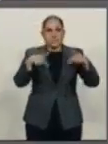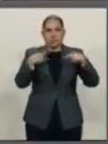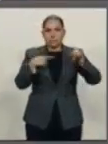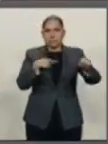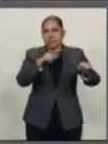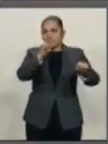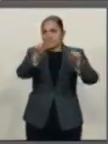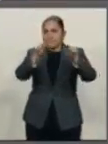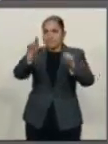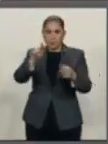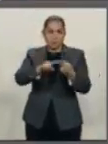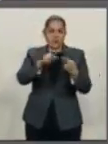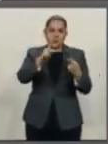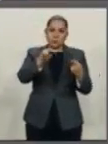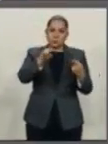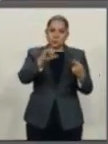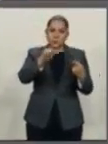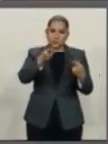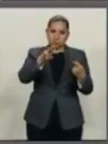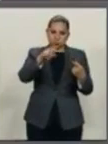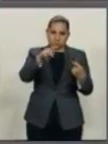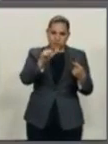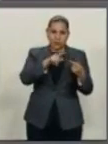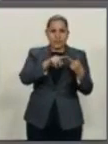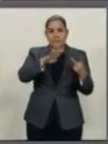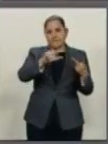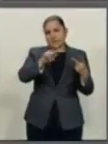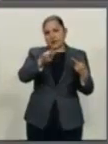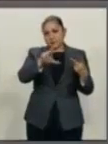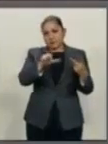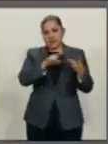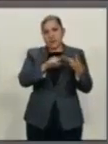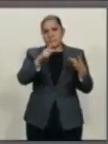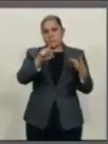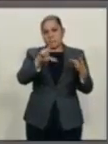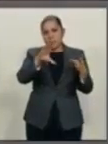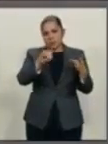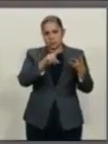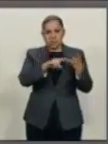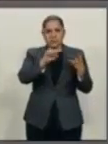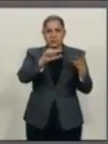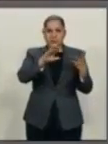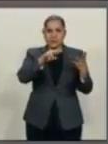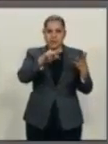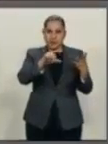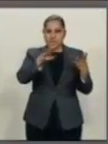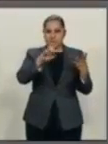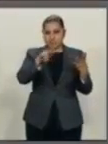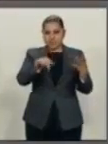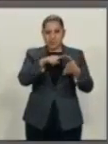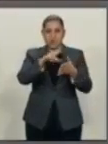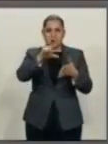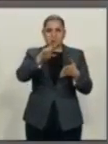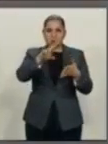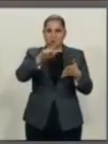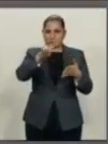podido contribuir, como Elena Poniatowska, Armando Batra, Héctor Díaz Polanco, Sabina Berman,